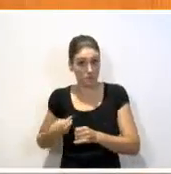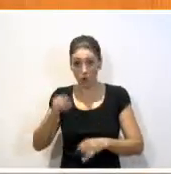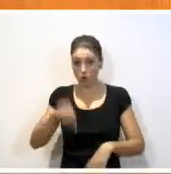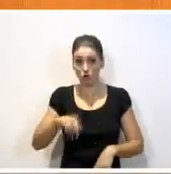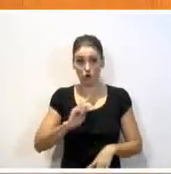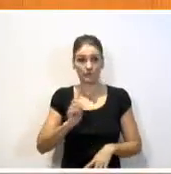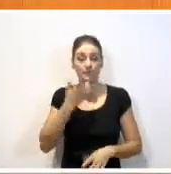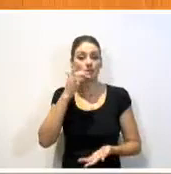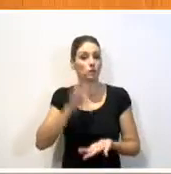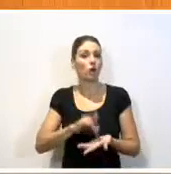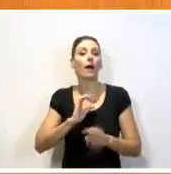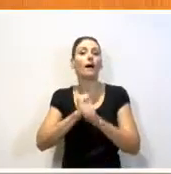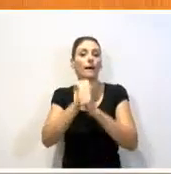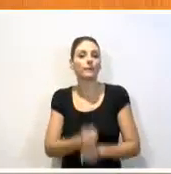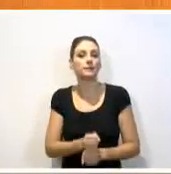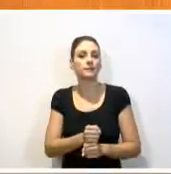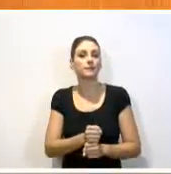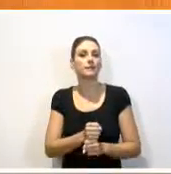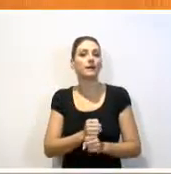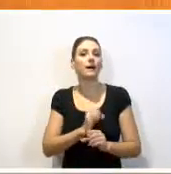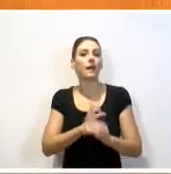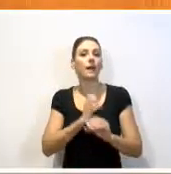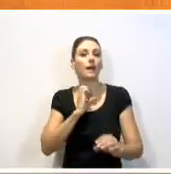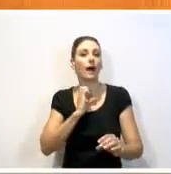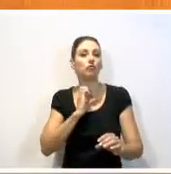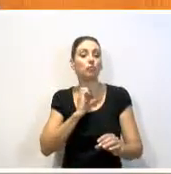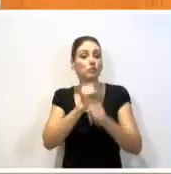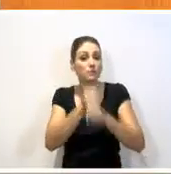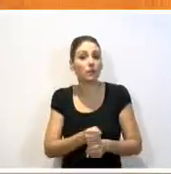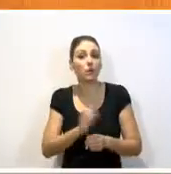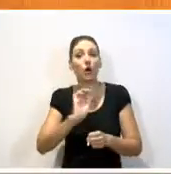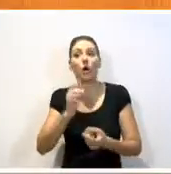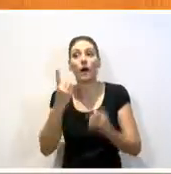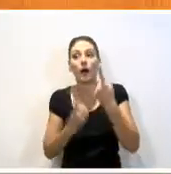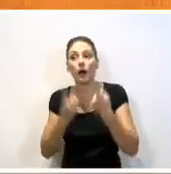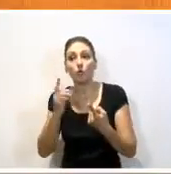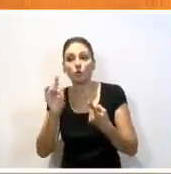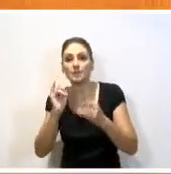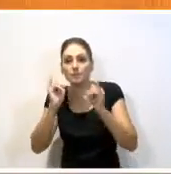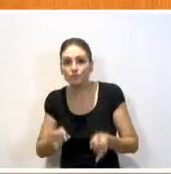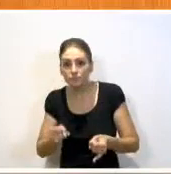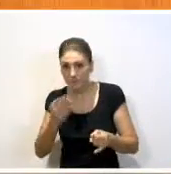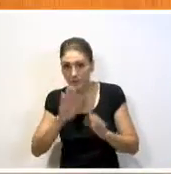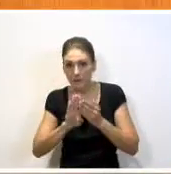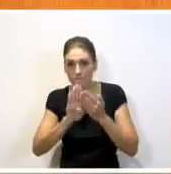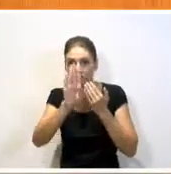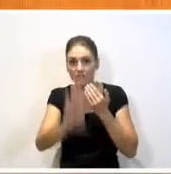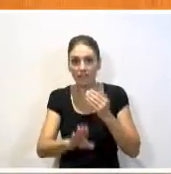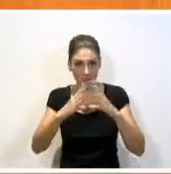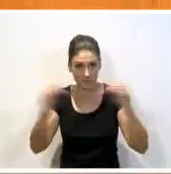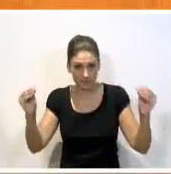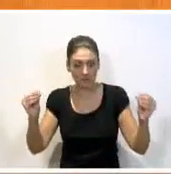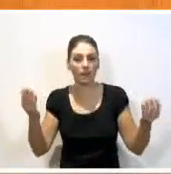el autobús en la estación de autobuses si vas a la universidad, que como de algunas localidades sí hay una parada frente al rectorado. Pues eso también